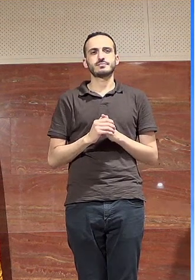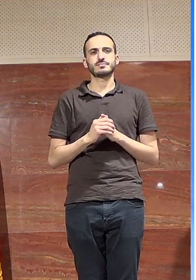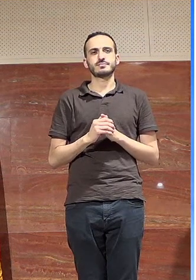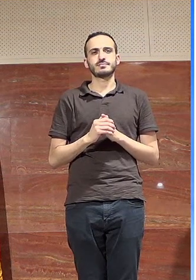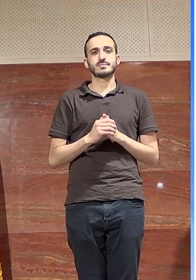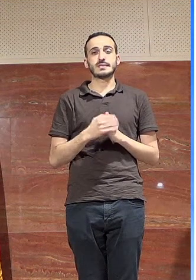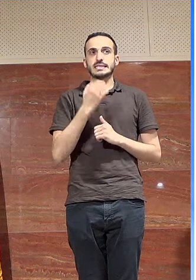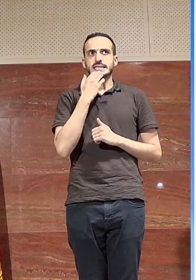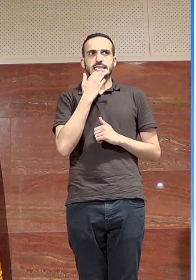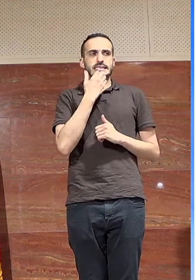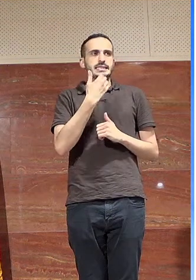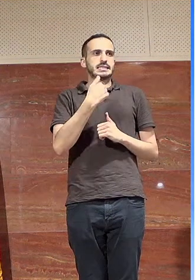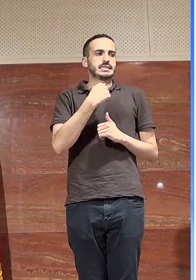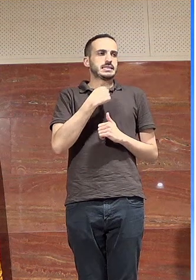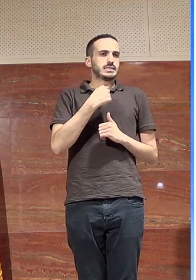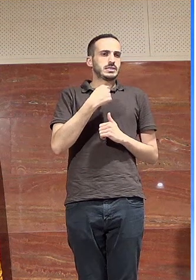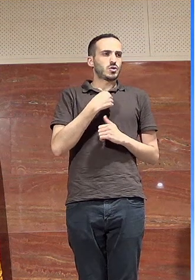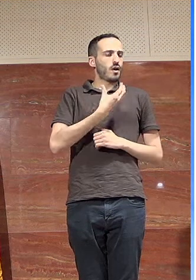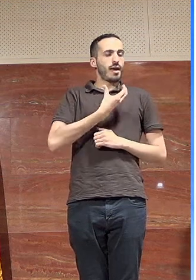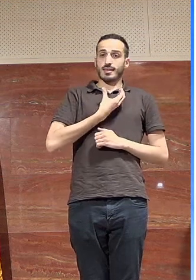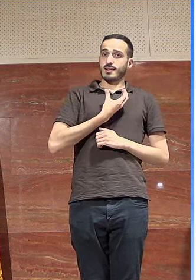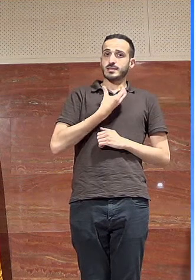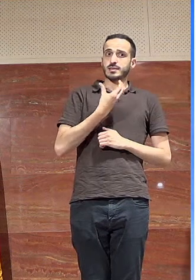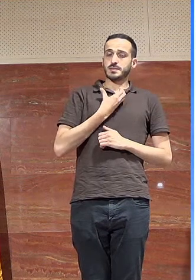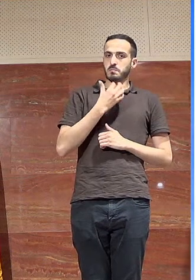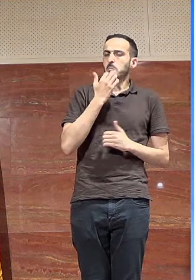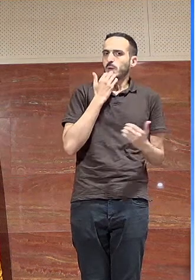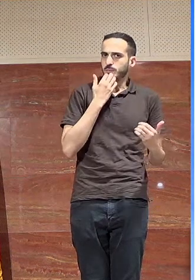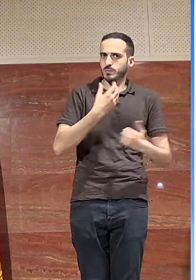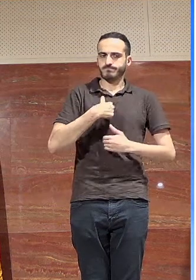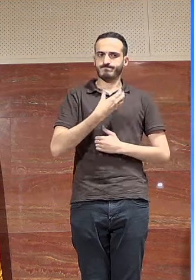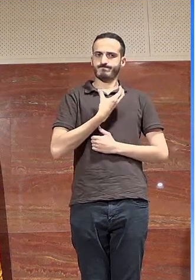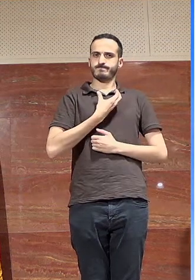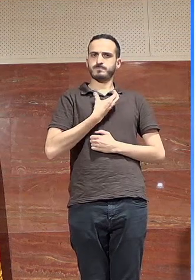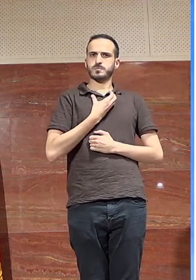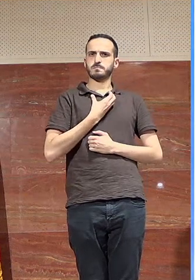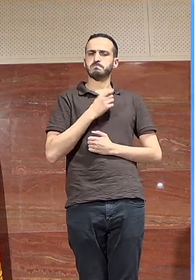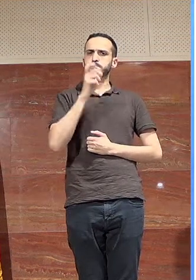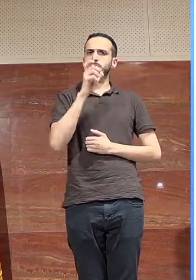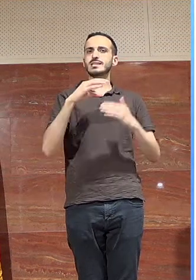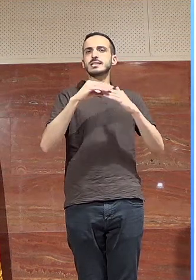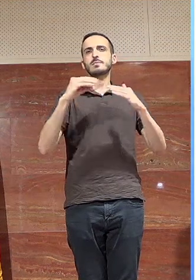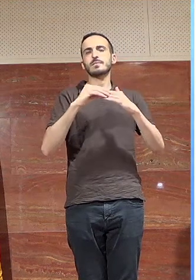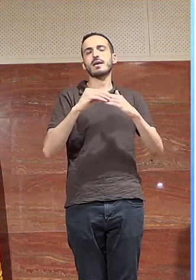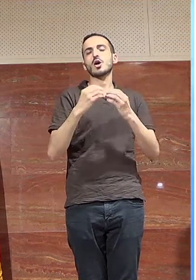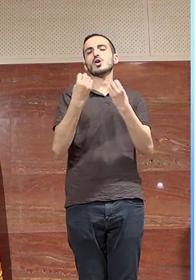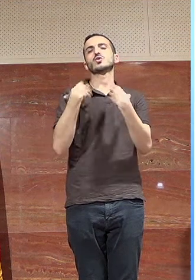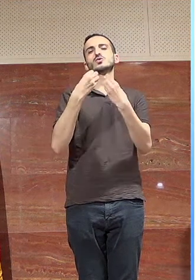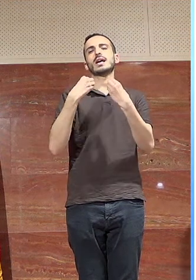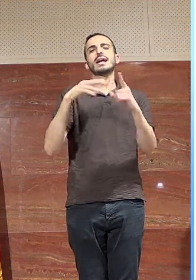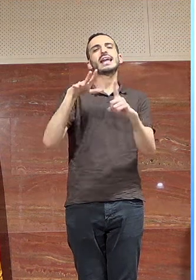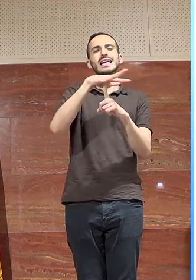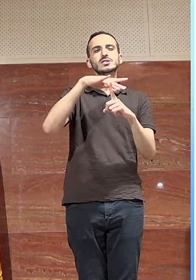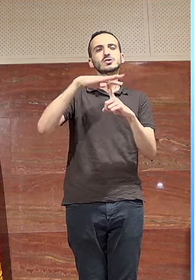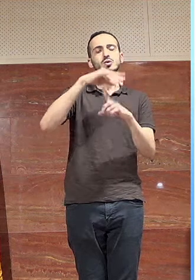si yo fuera un alcalde y me hablaran de entornos inteligentes, diría,